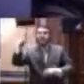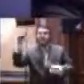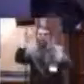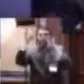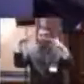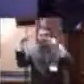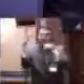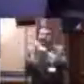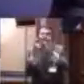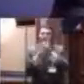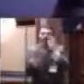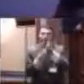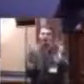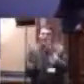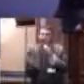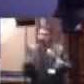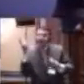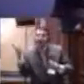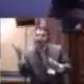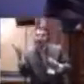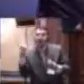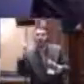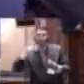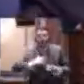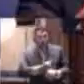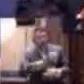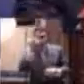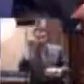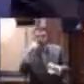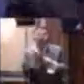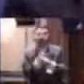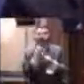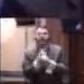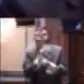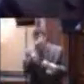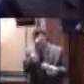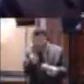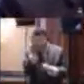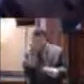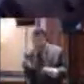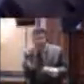solamente se abre, así se dice en México, se permite por ley